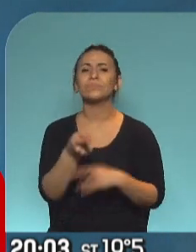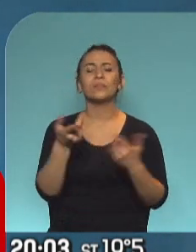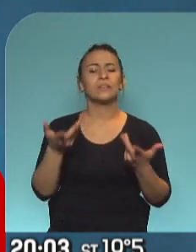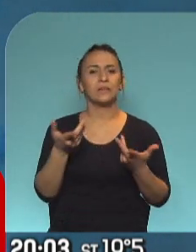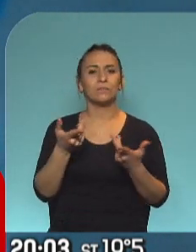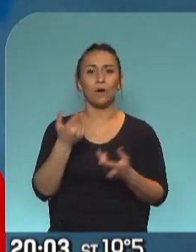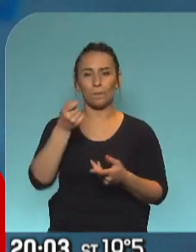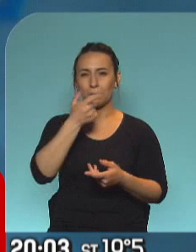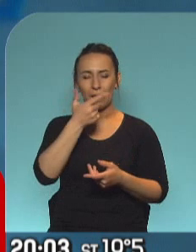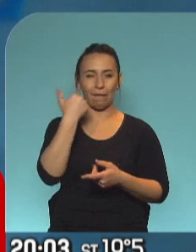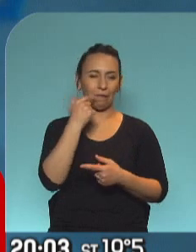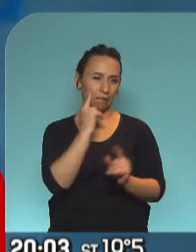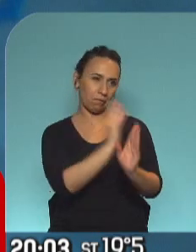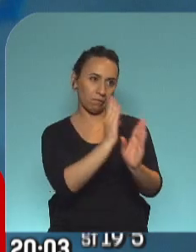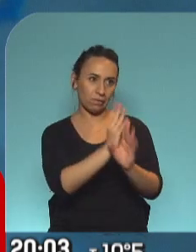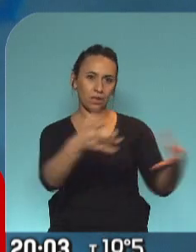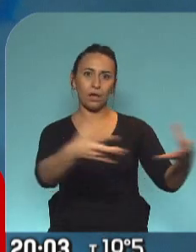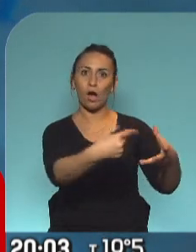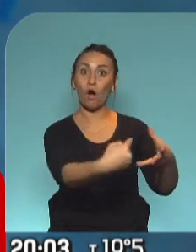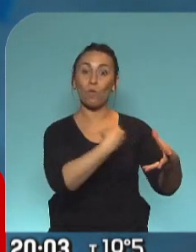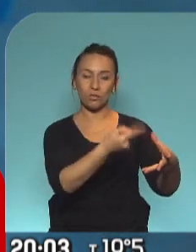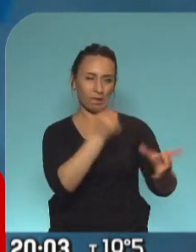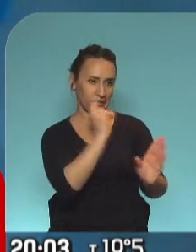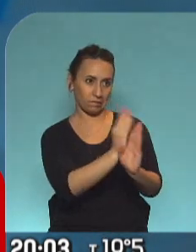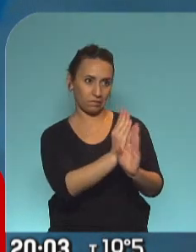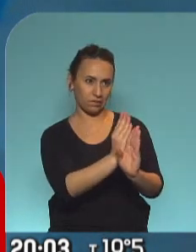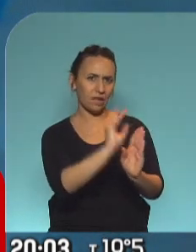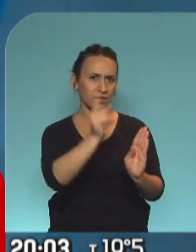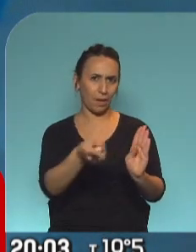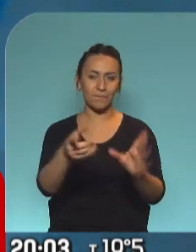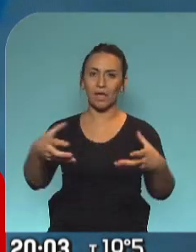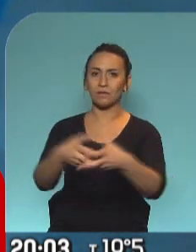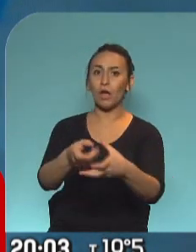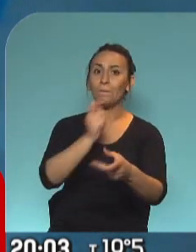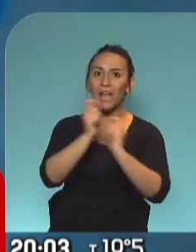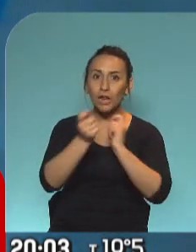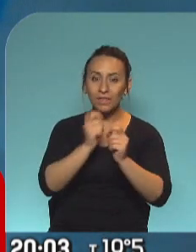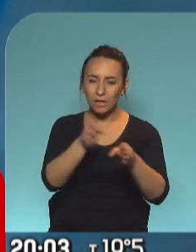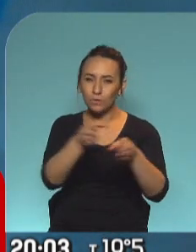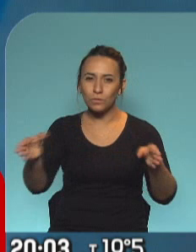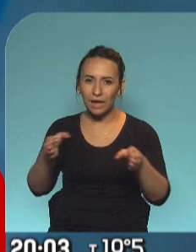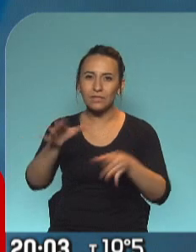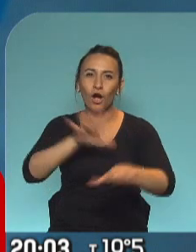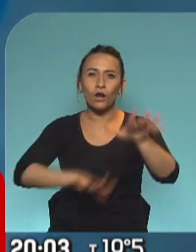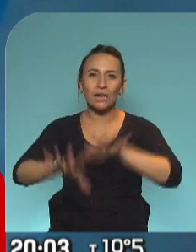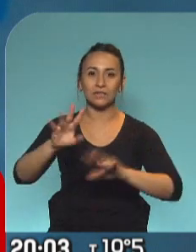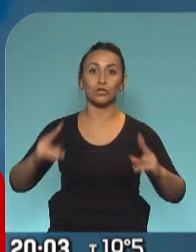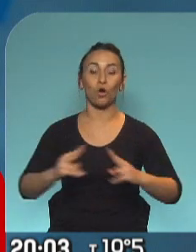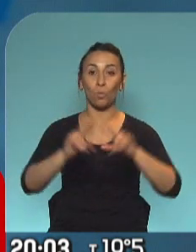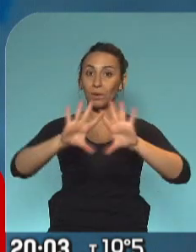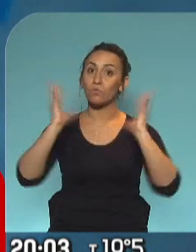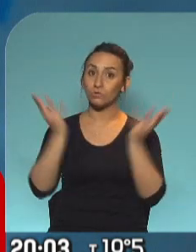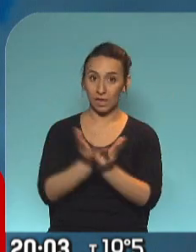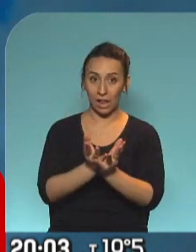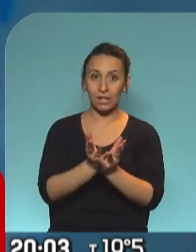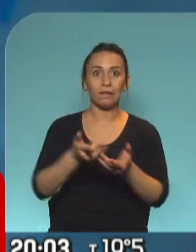opositores. Luego supimos de periodistas en el marco de una cumbre mundial, con lo que supuestamente querían saber si